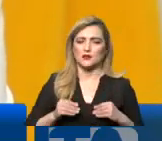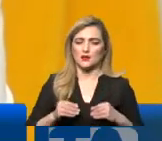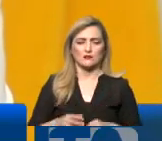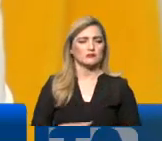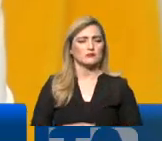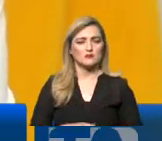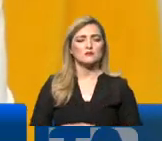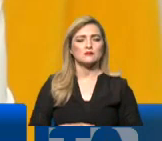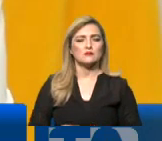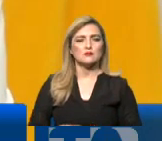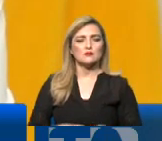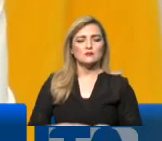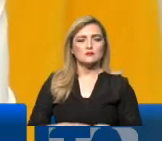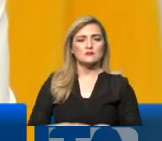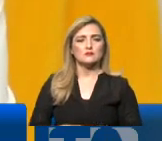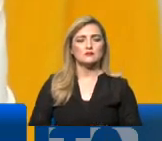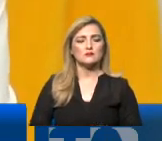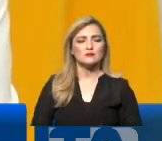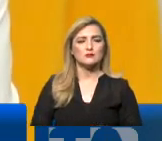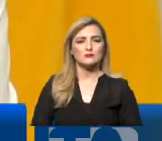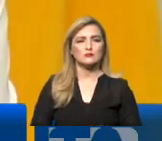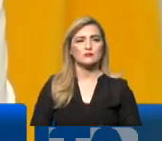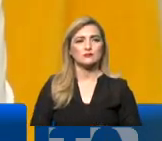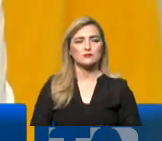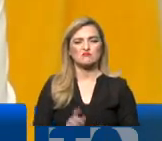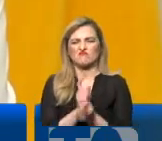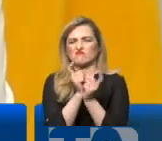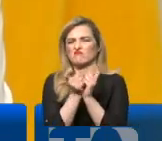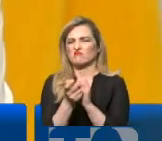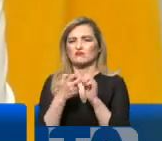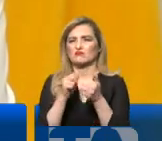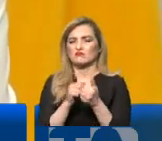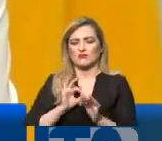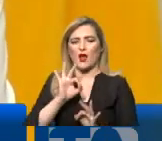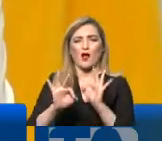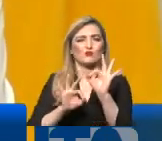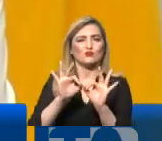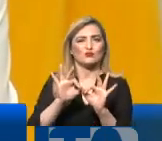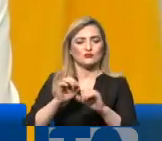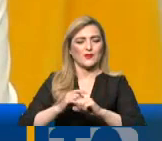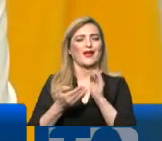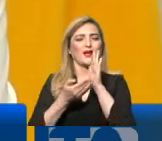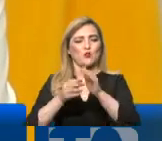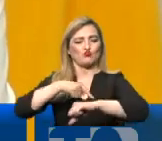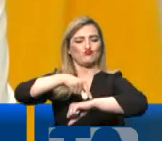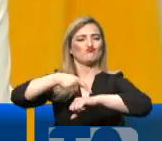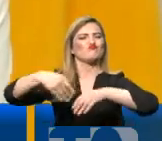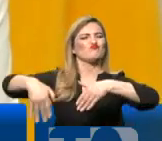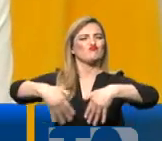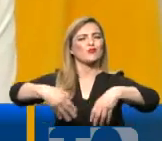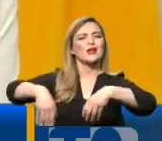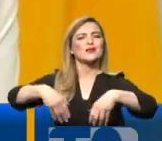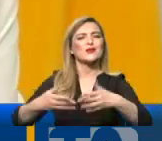implican cambios que no son los más convenientes incluso para mitigar la pandemia el número de horas por ejemplo de actividades